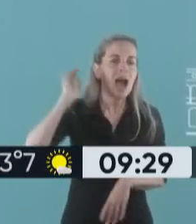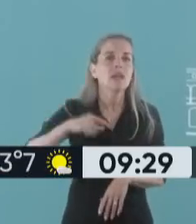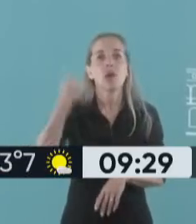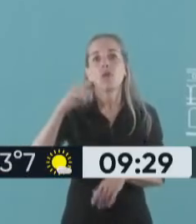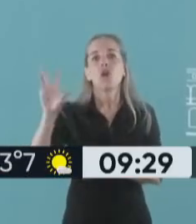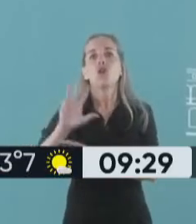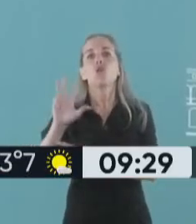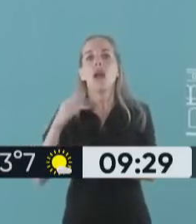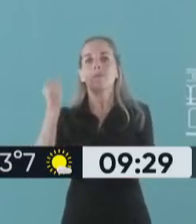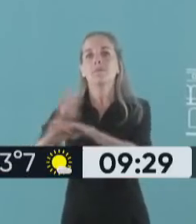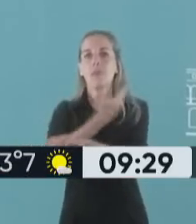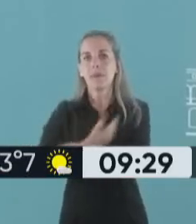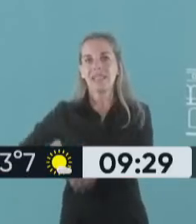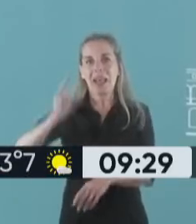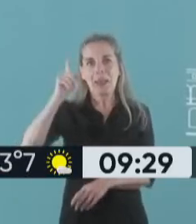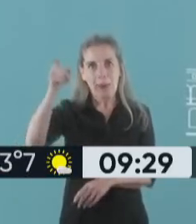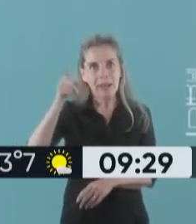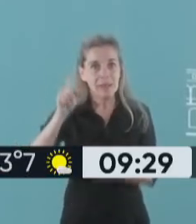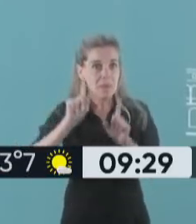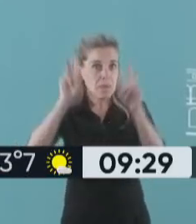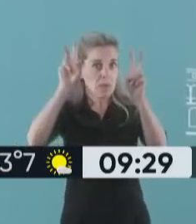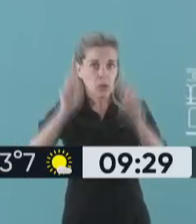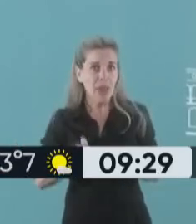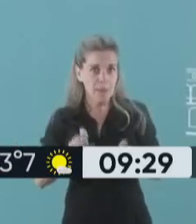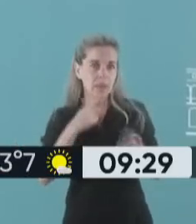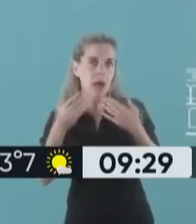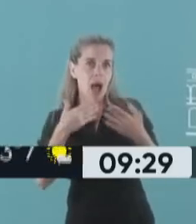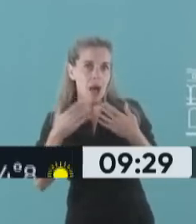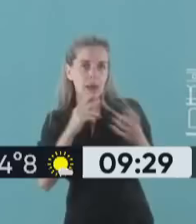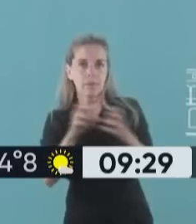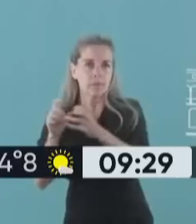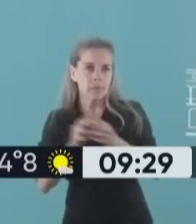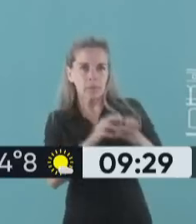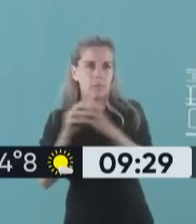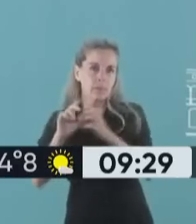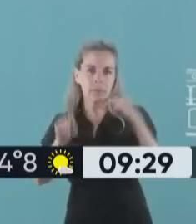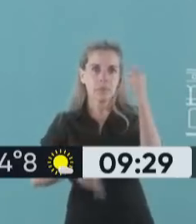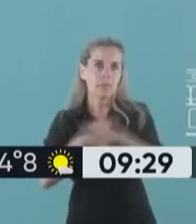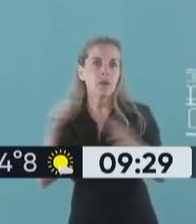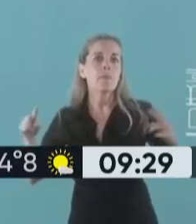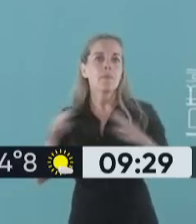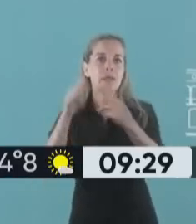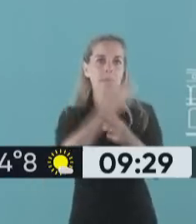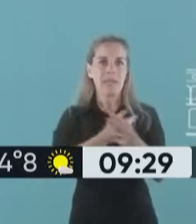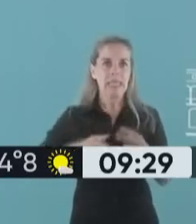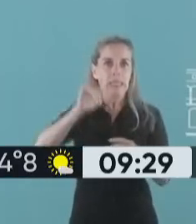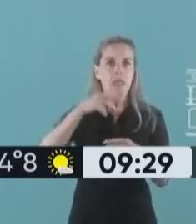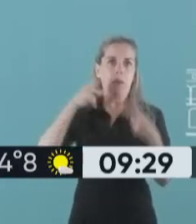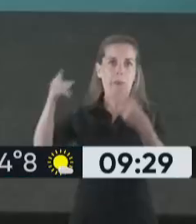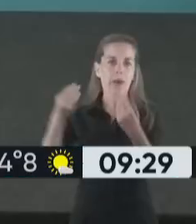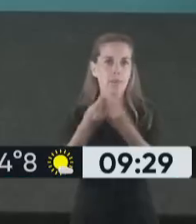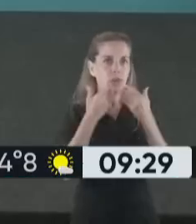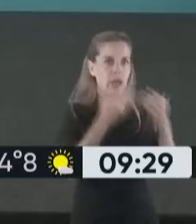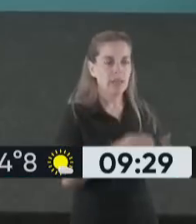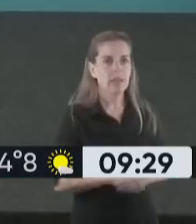Lula en Brasil, con lo cual todos estos temas van a ser tratados en esa cumbre de la cual va a participar el presidente Fernández. Muchas